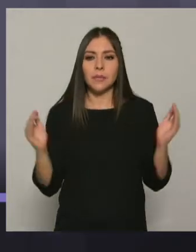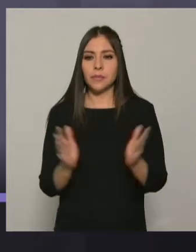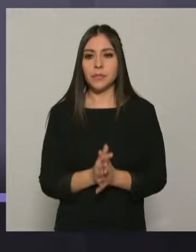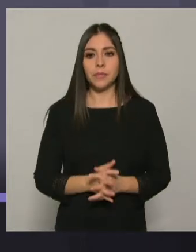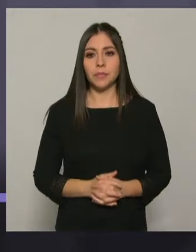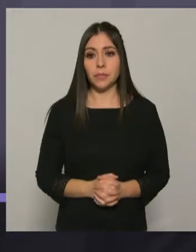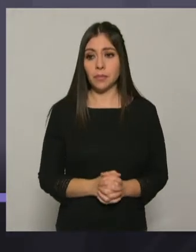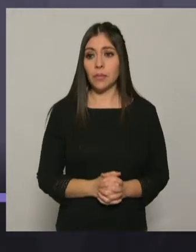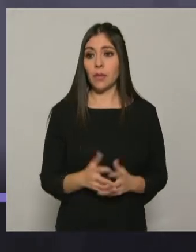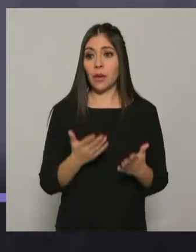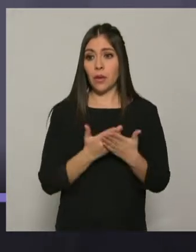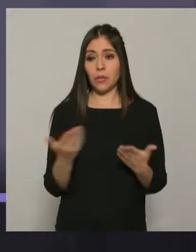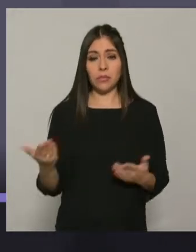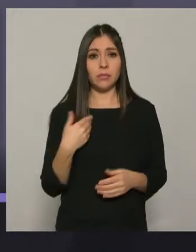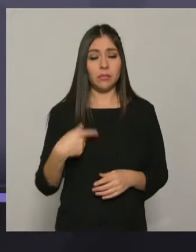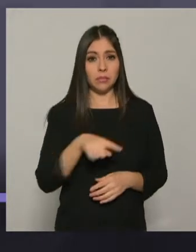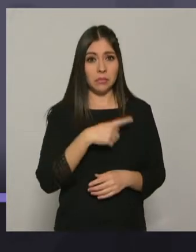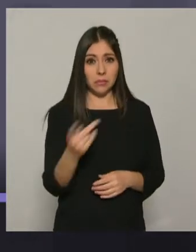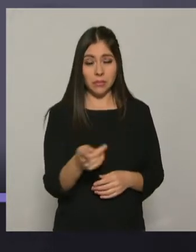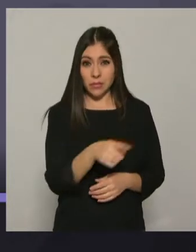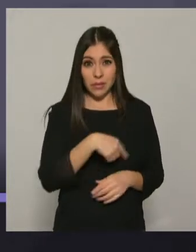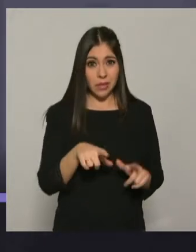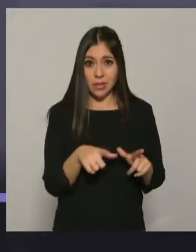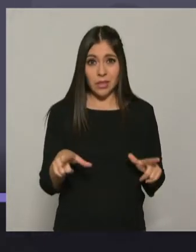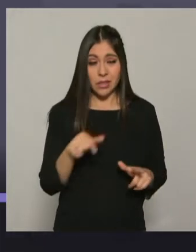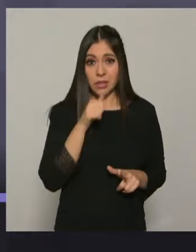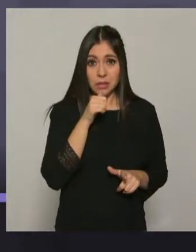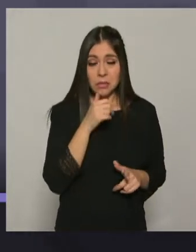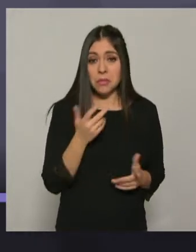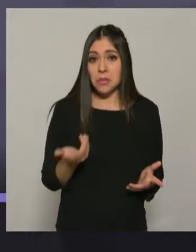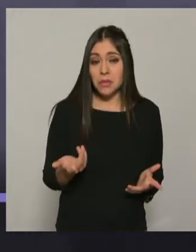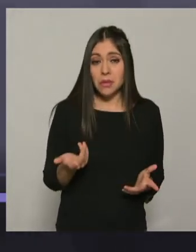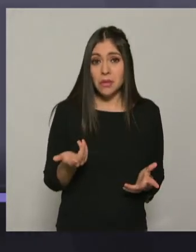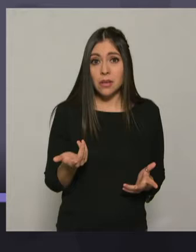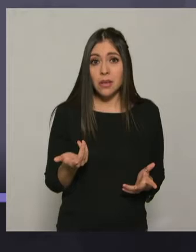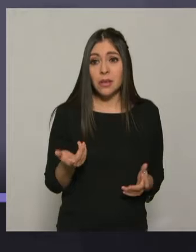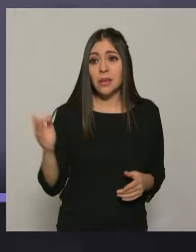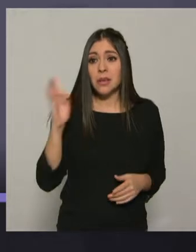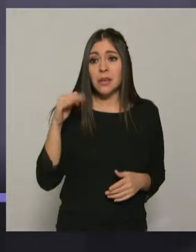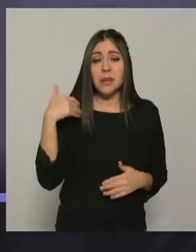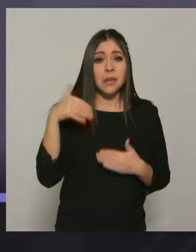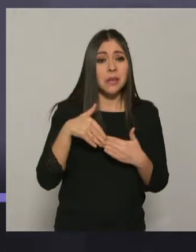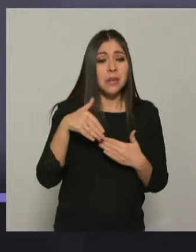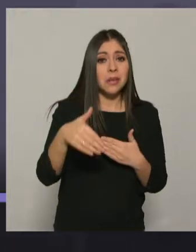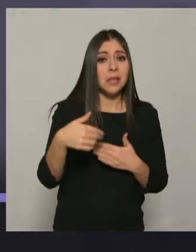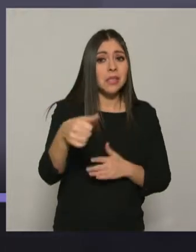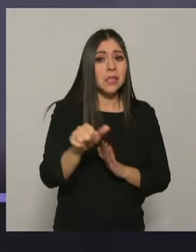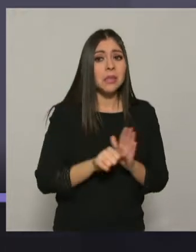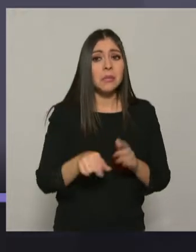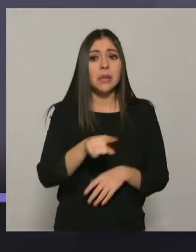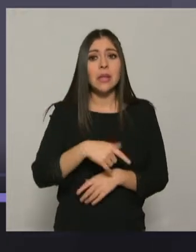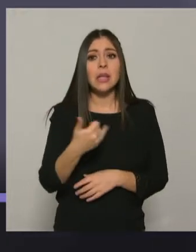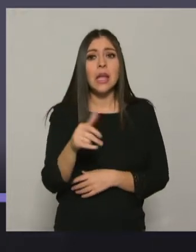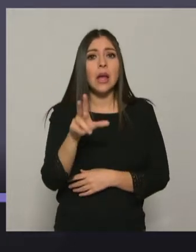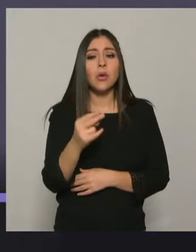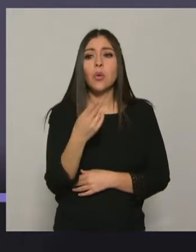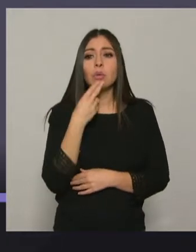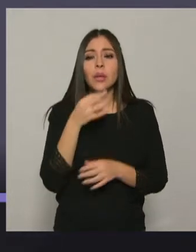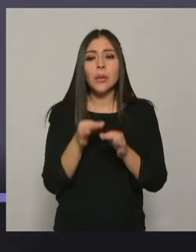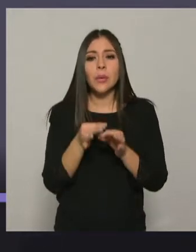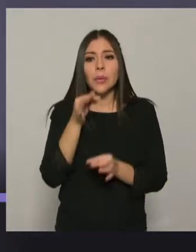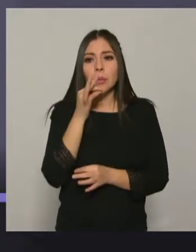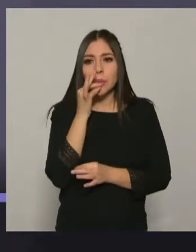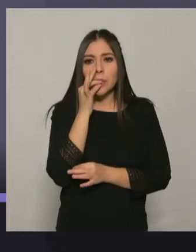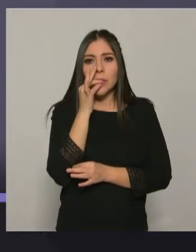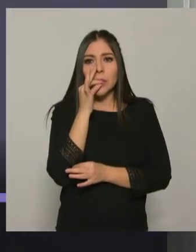y yo les pregunto, ¿no estamos listos para esto? Si en un momento dado, prácticamente en 6 meses hemos dejado de usar popotes, prácticamente en menos de